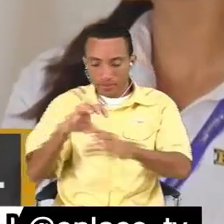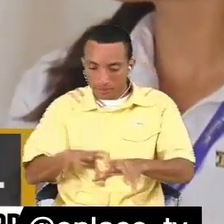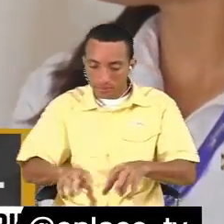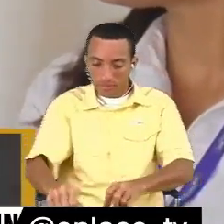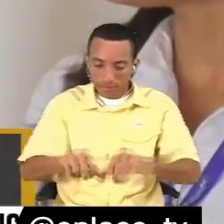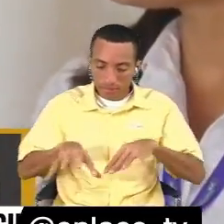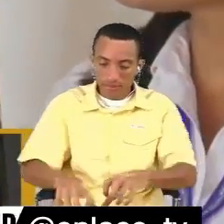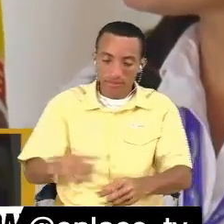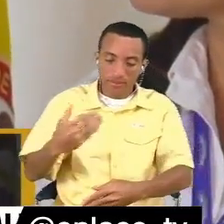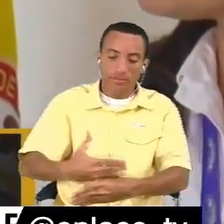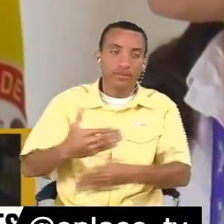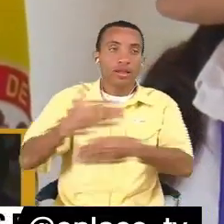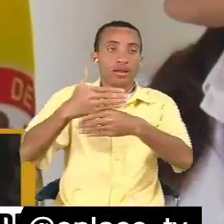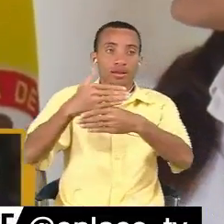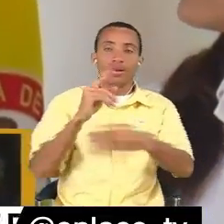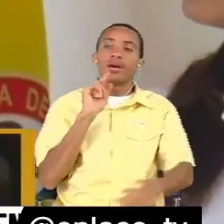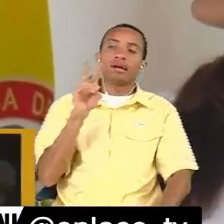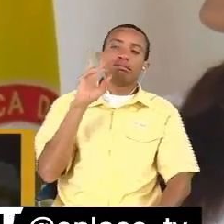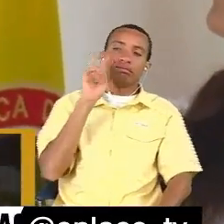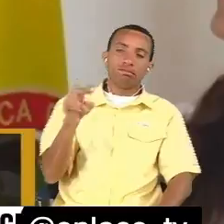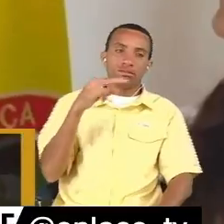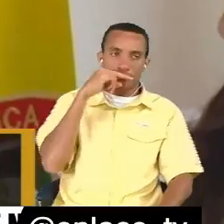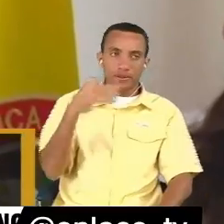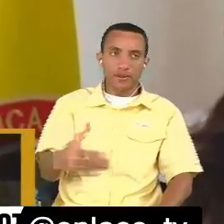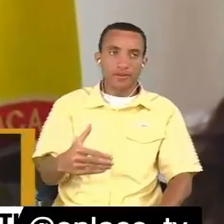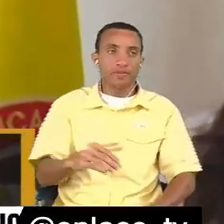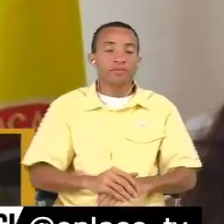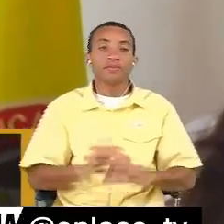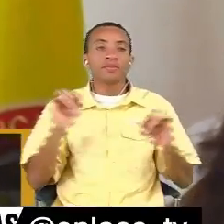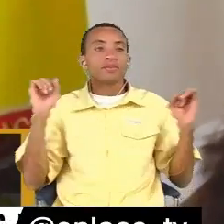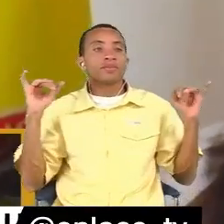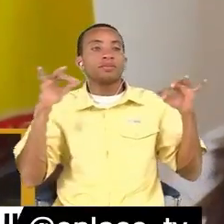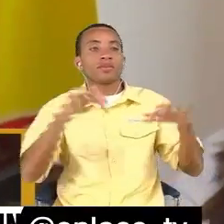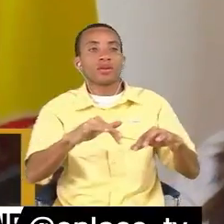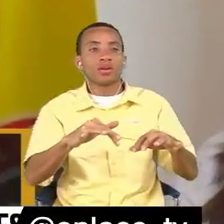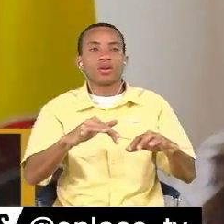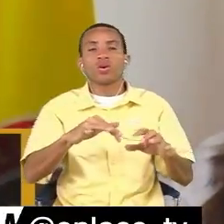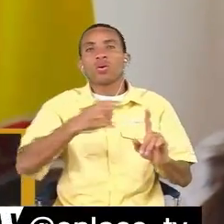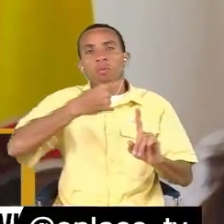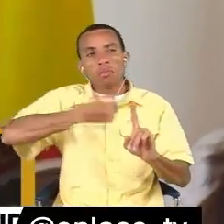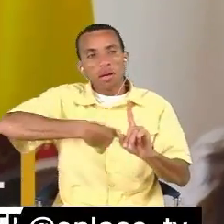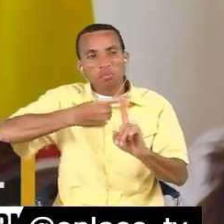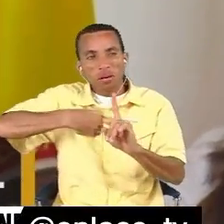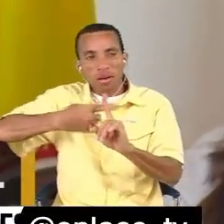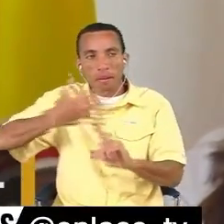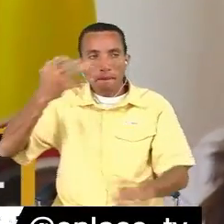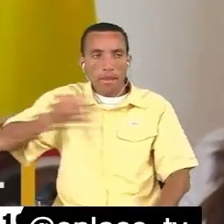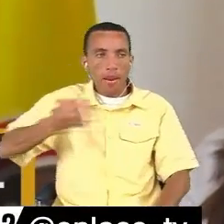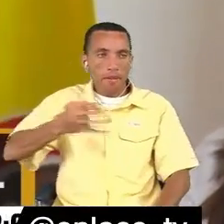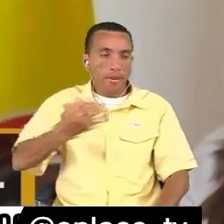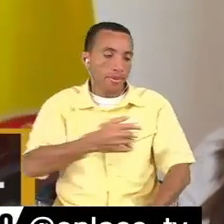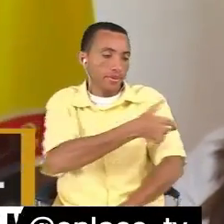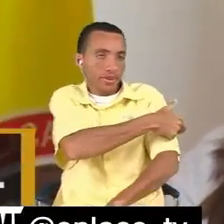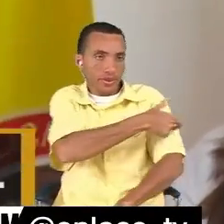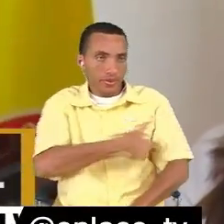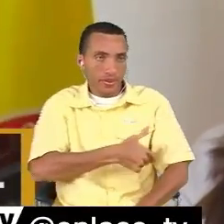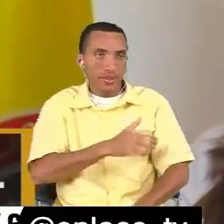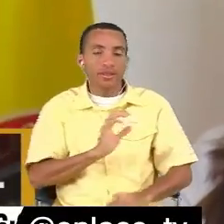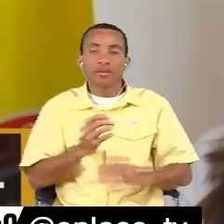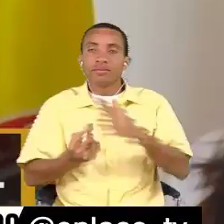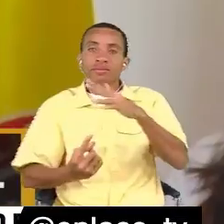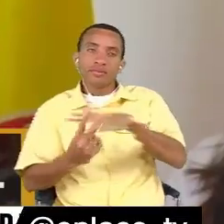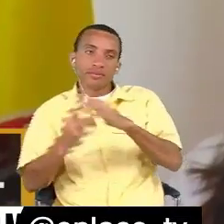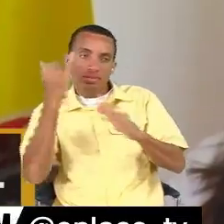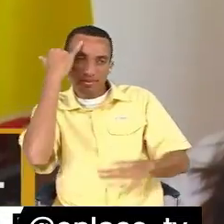que todos los meses se reúne un comité que está específicamente creado por la ley para